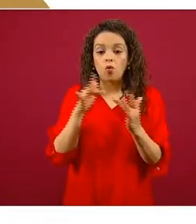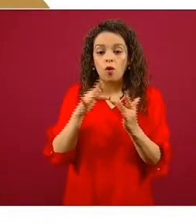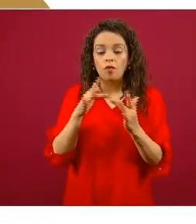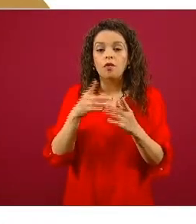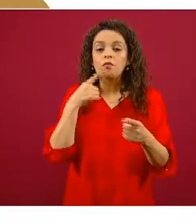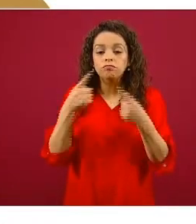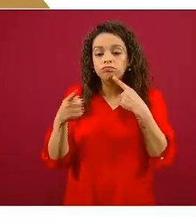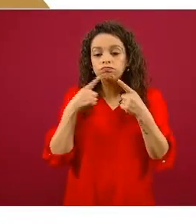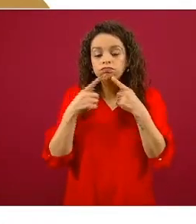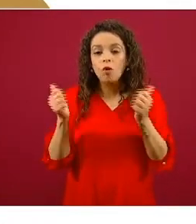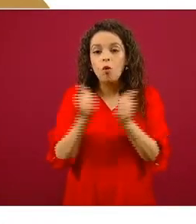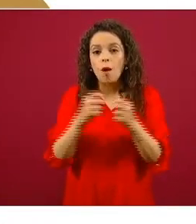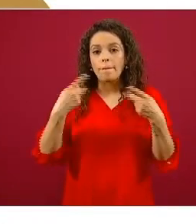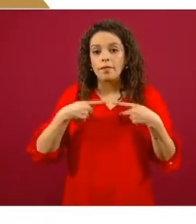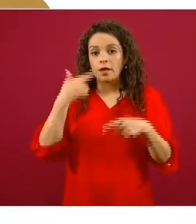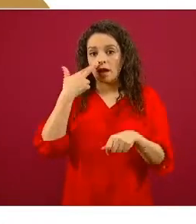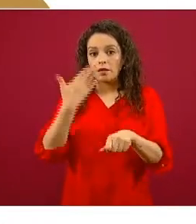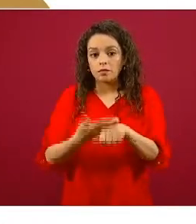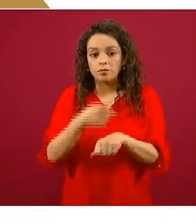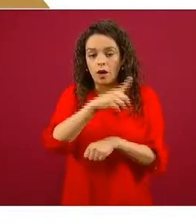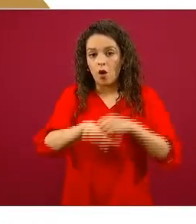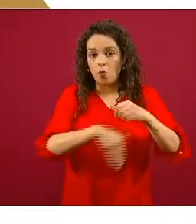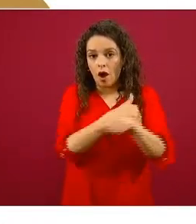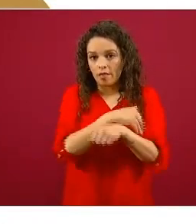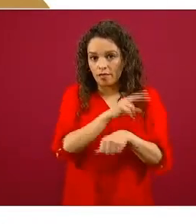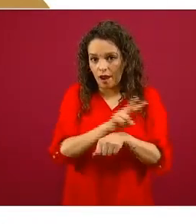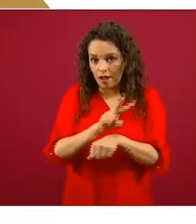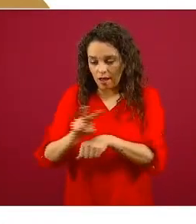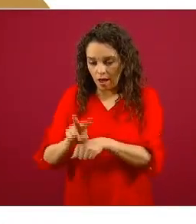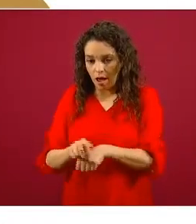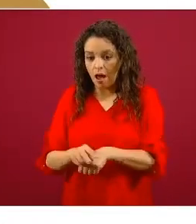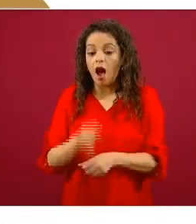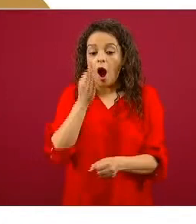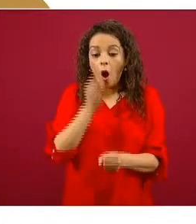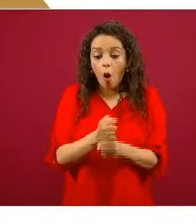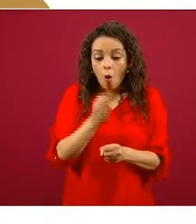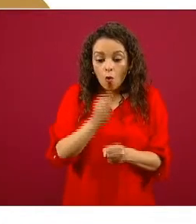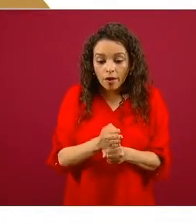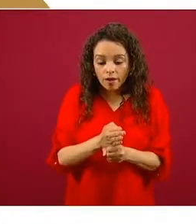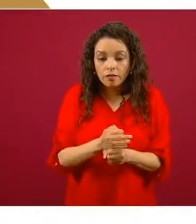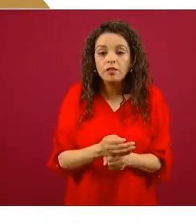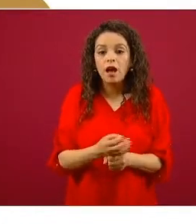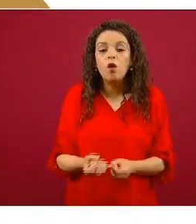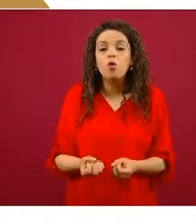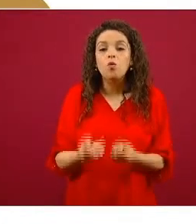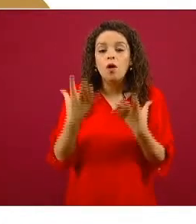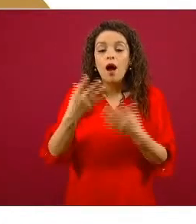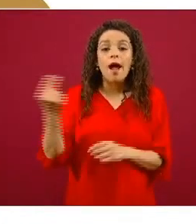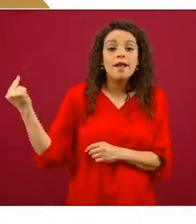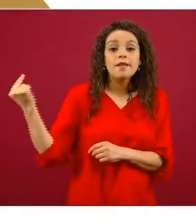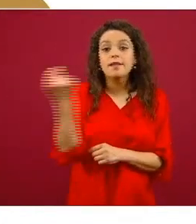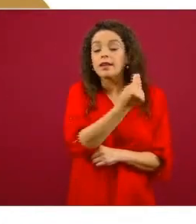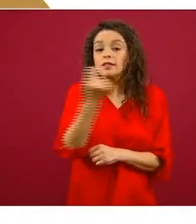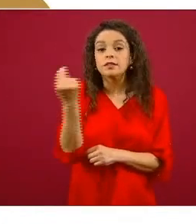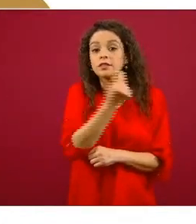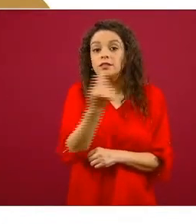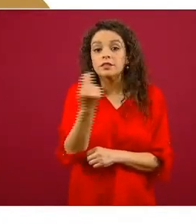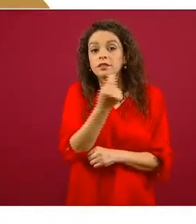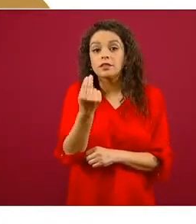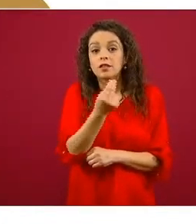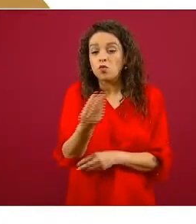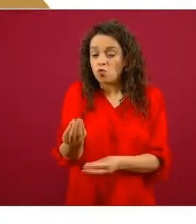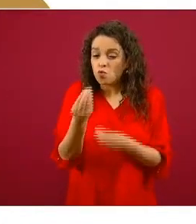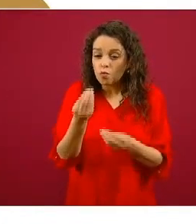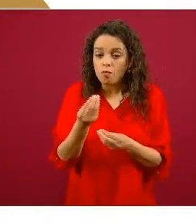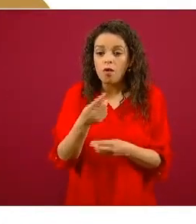saber de qué tamaño es la necesidad actual que tienen del servicio de guarderías,